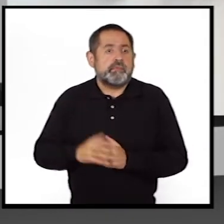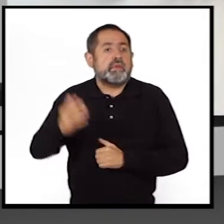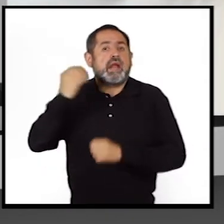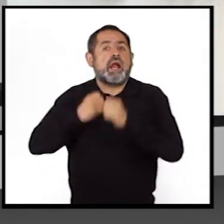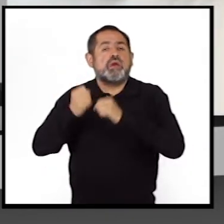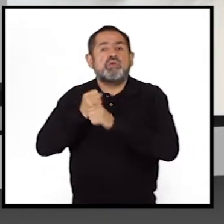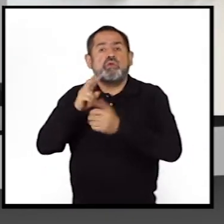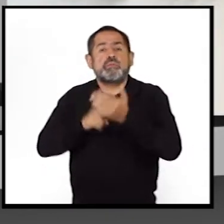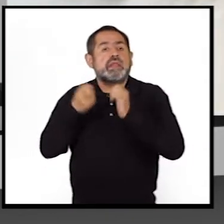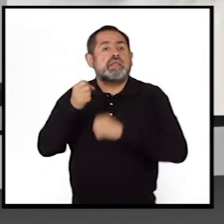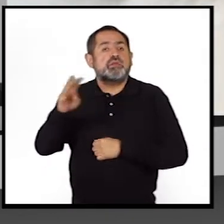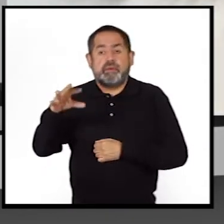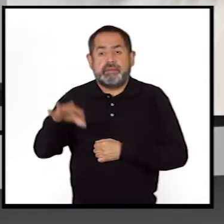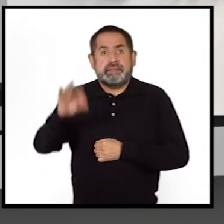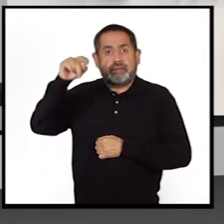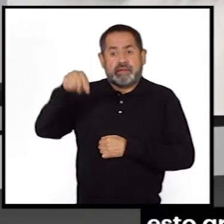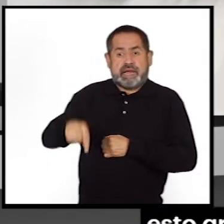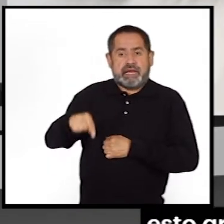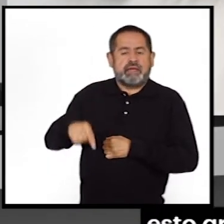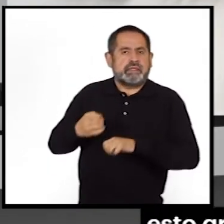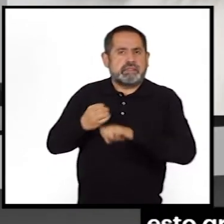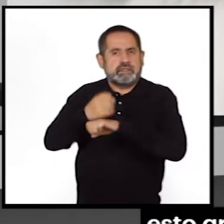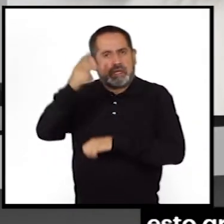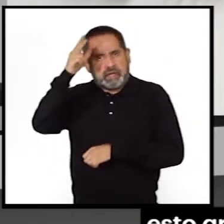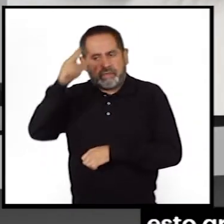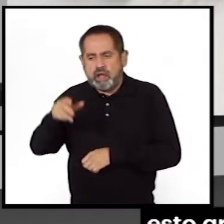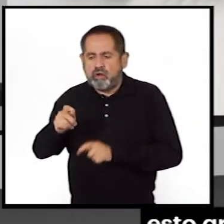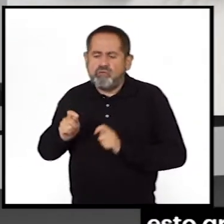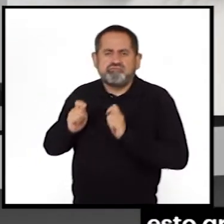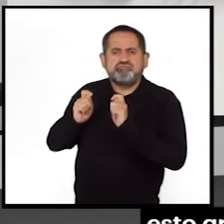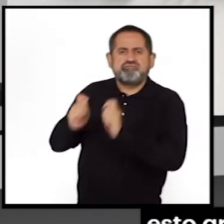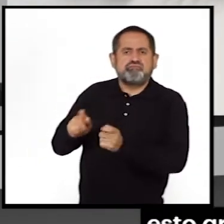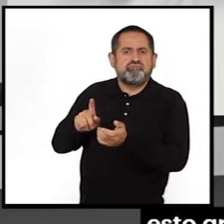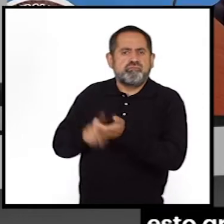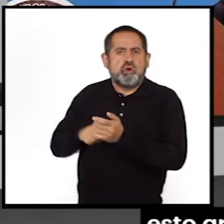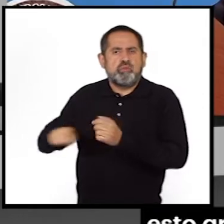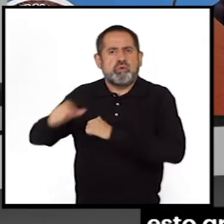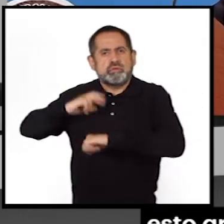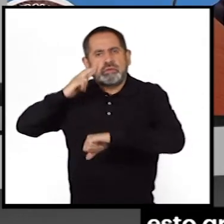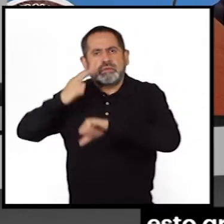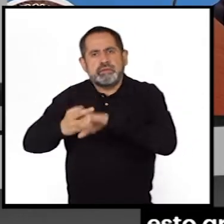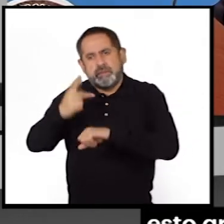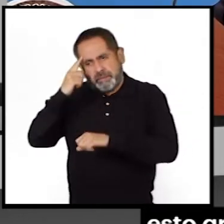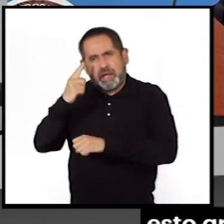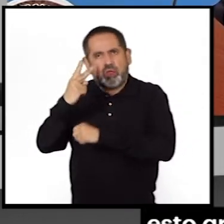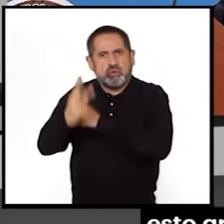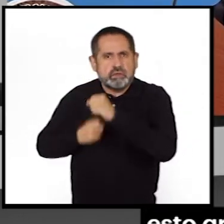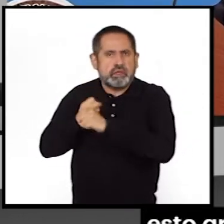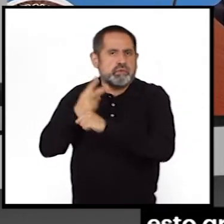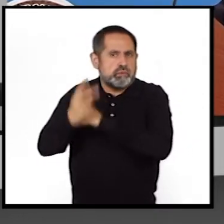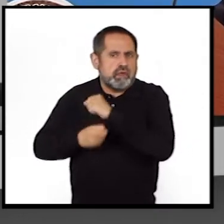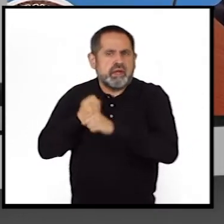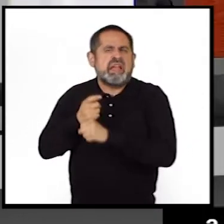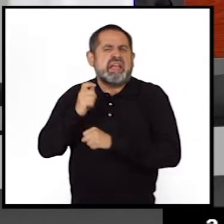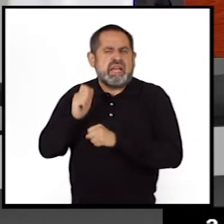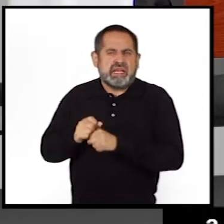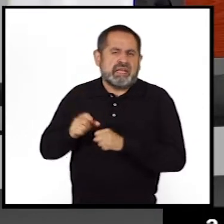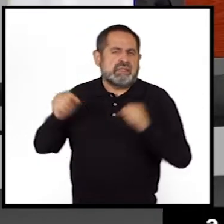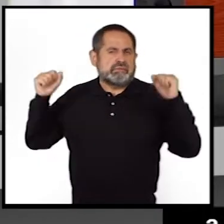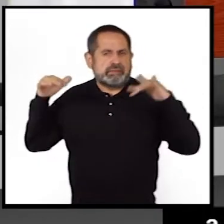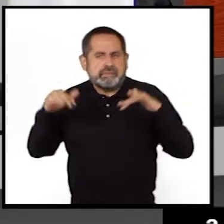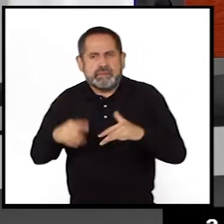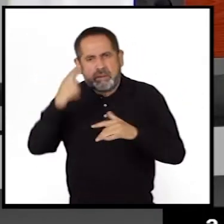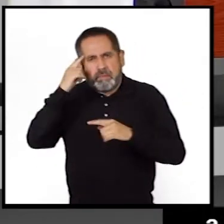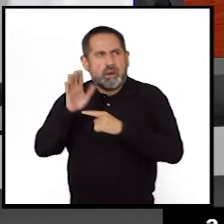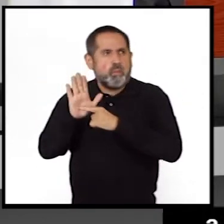sede bienal de este tianguis, esto gracias a la designación por decreto del presidente Andrés Manuel López Obrador, a quien